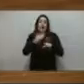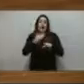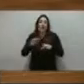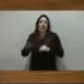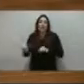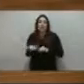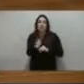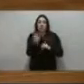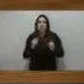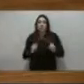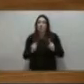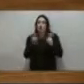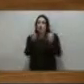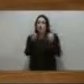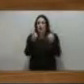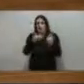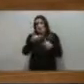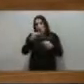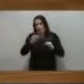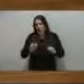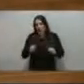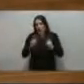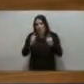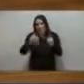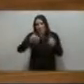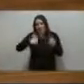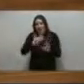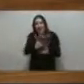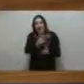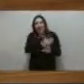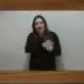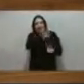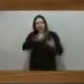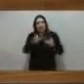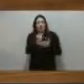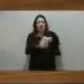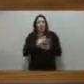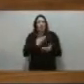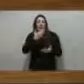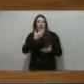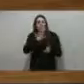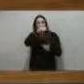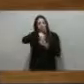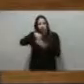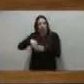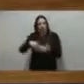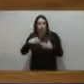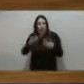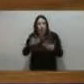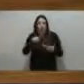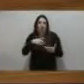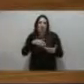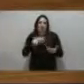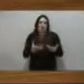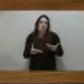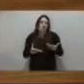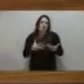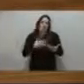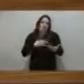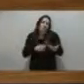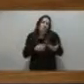aprobación definitiva y entrada en vigor del documento, la ciudadanía pueda conocer sus contenidos y contrastarlos, en su caso, con